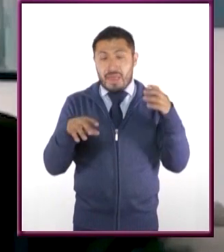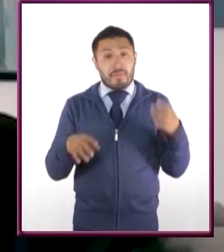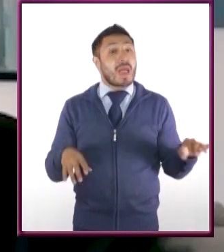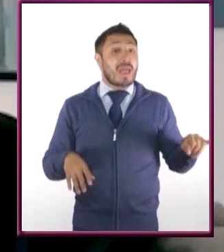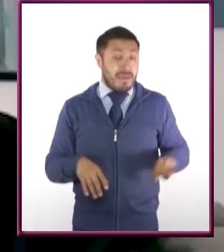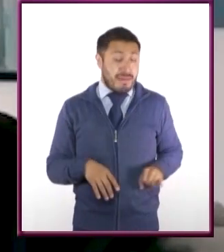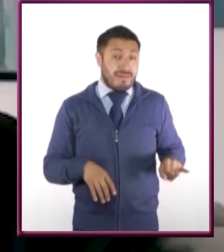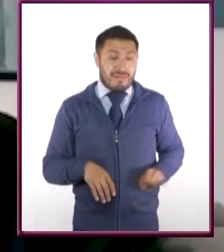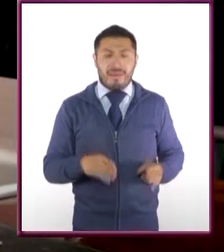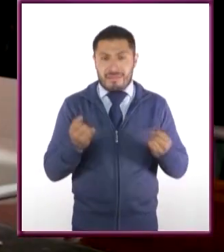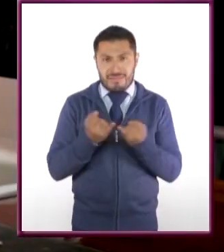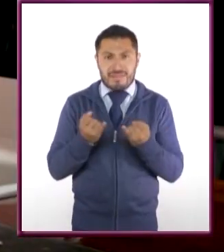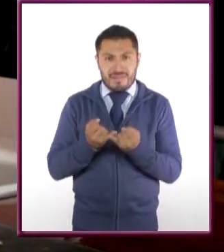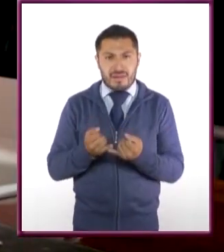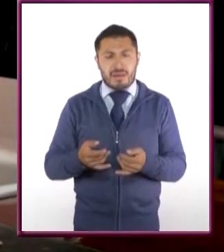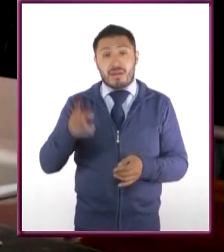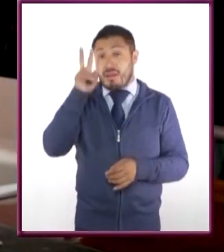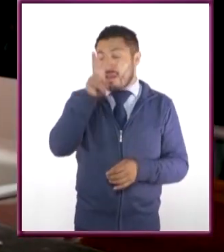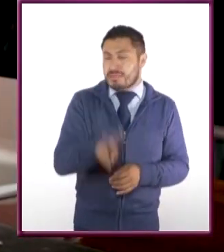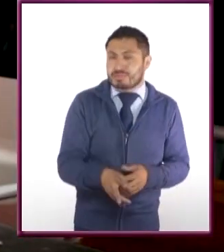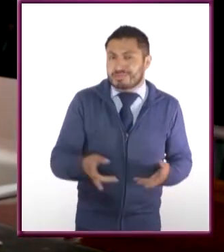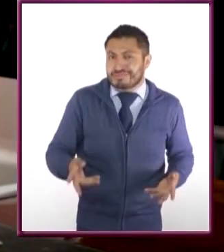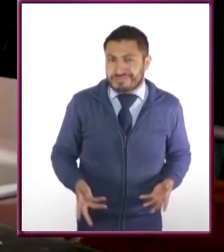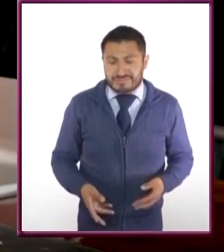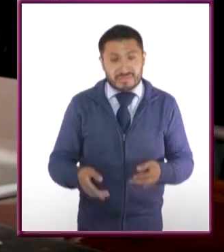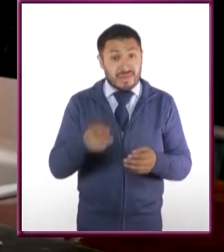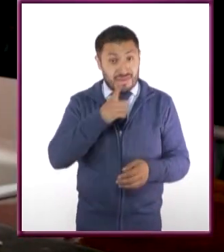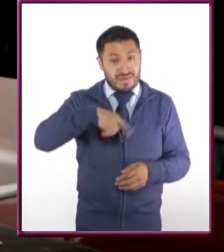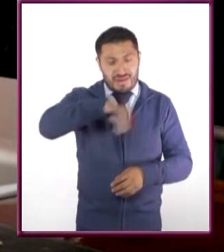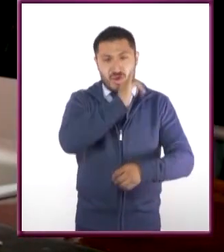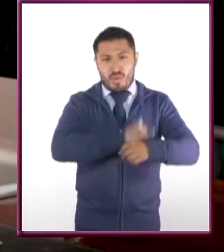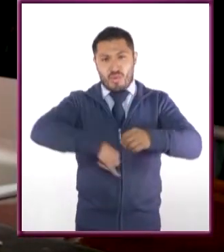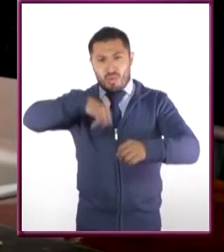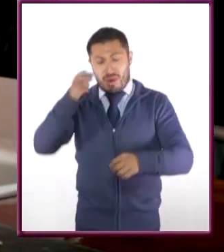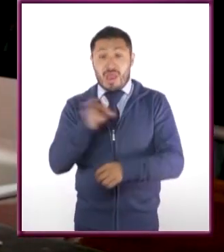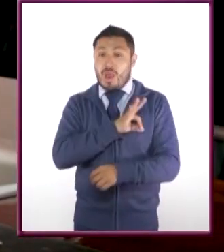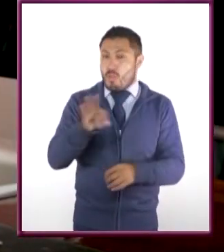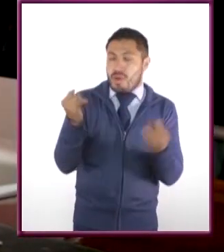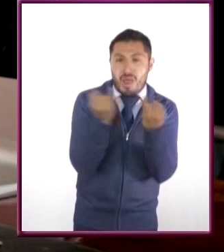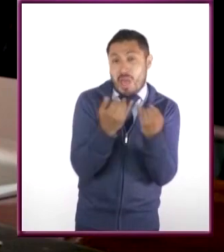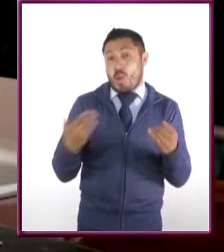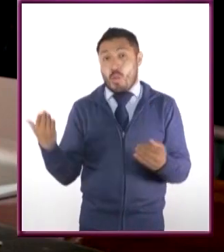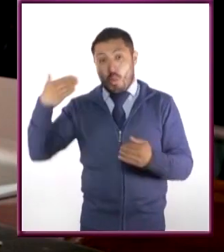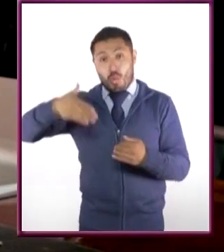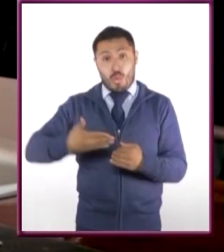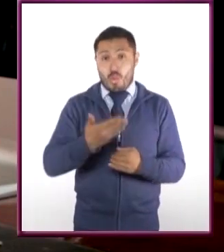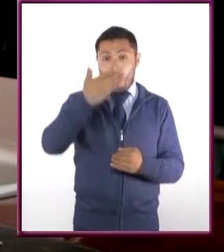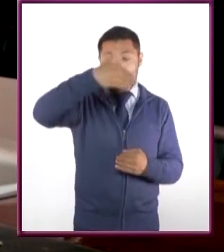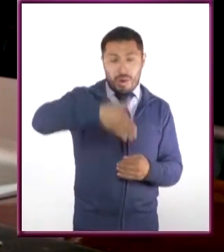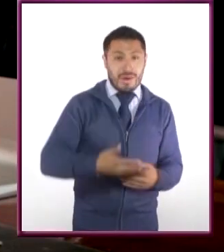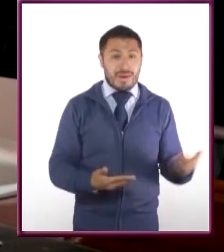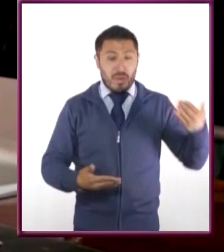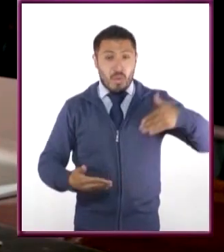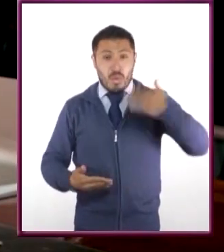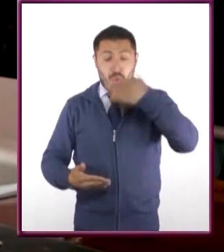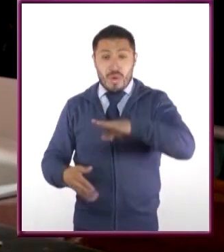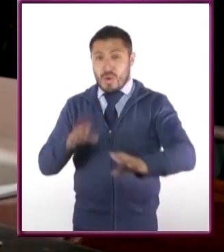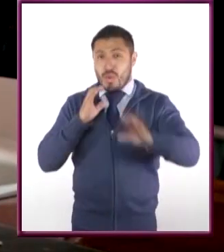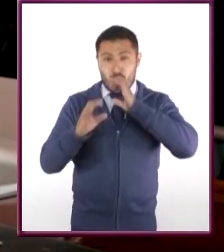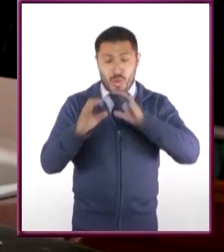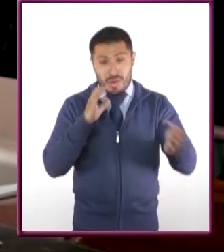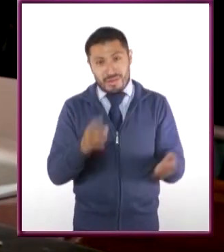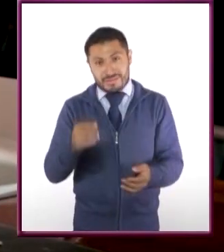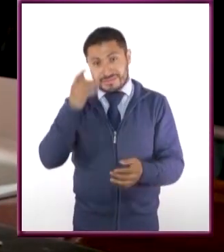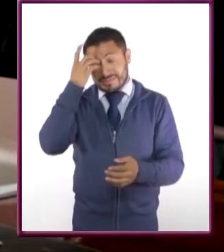interés. La realidad es que ellos tienen capacidad, así como los delfines, de comunicarse pues varios, al